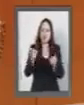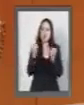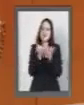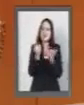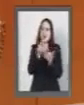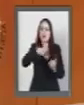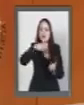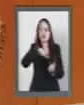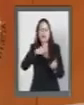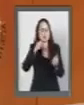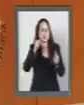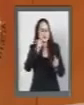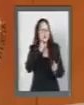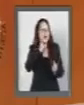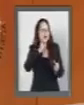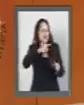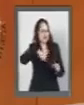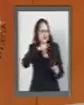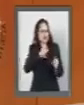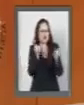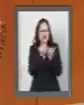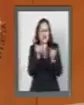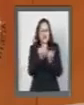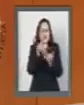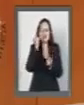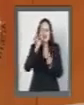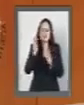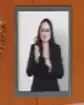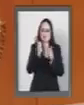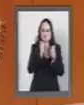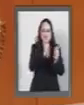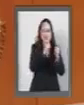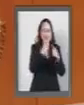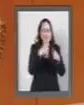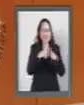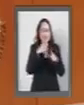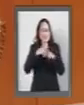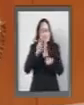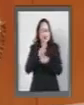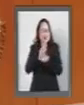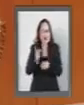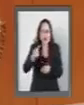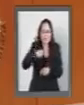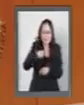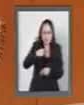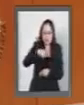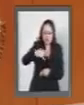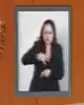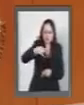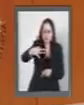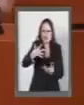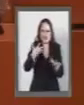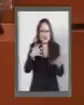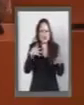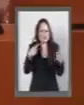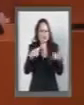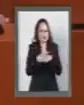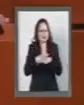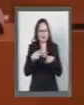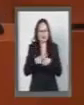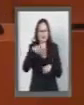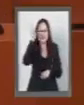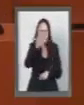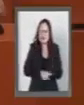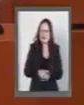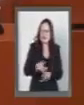cierto lo que dice Bartlett, textualmente van a ser nombrados por los vigilados. Es una burla, pero eso sí,